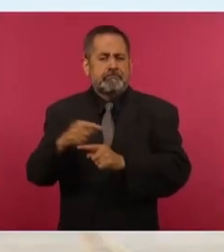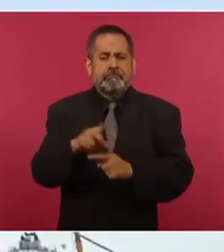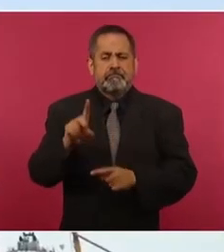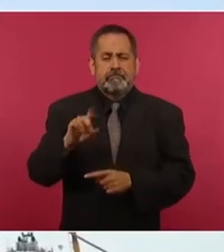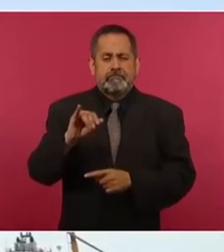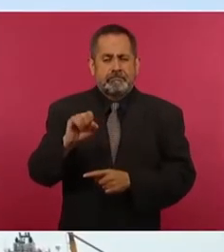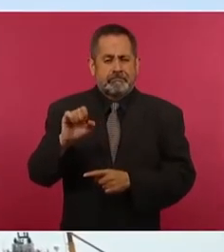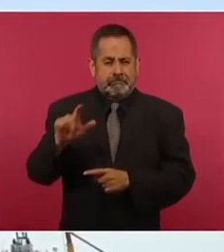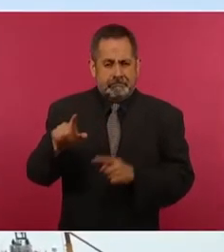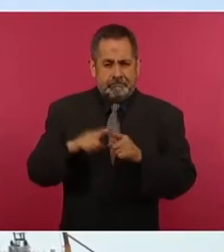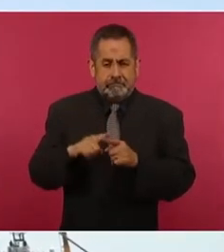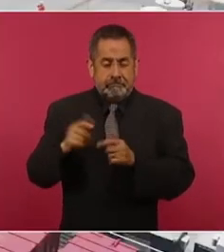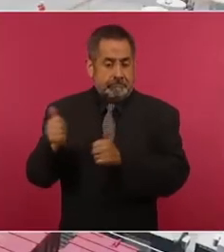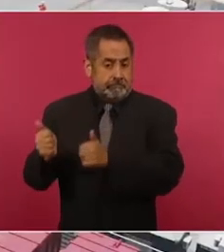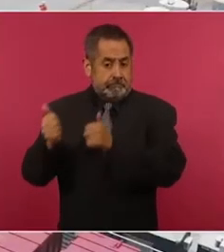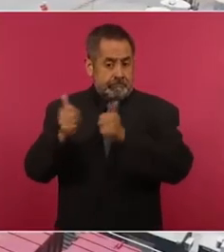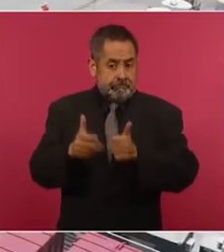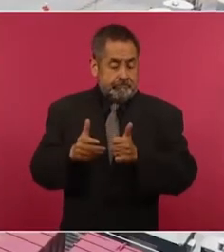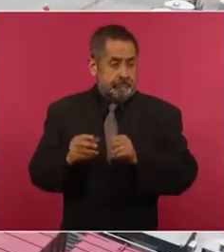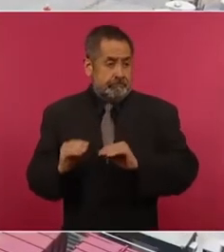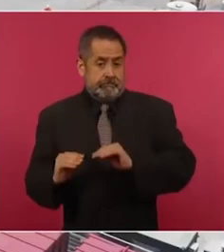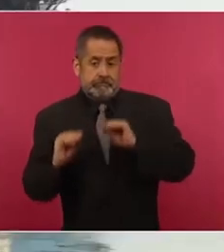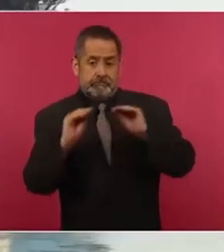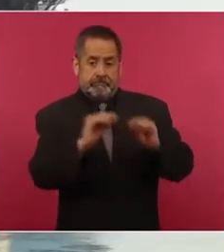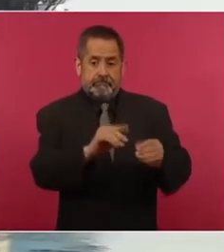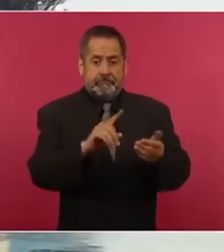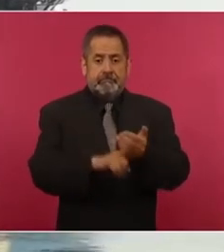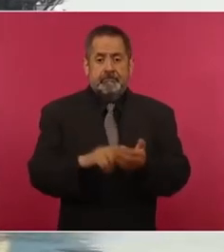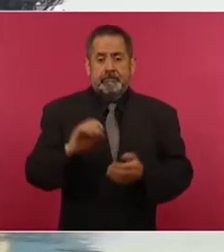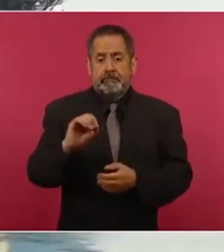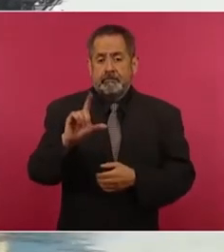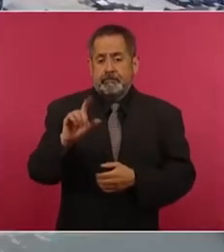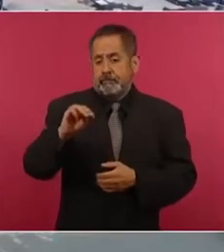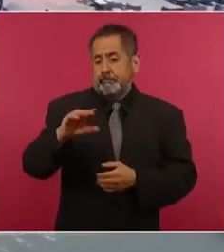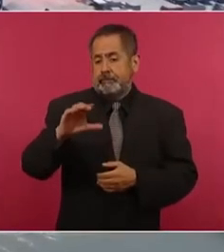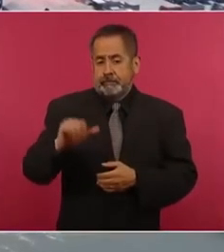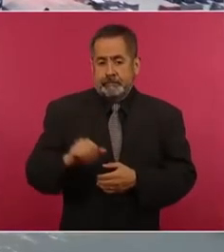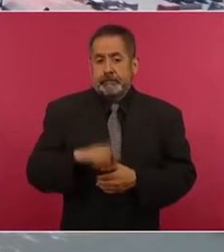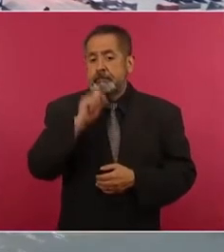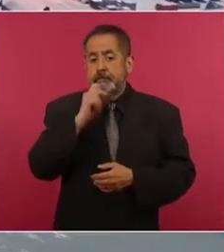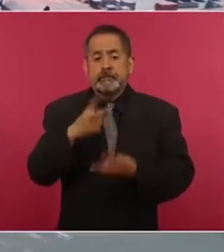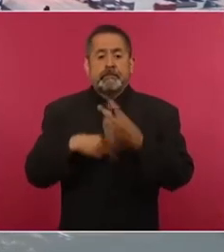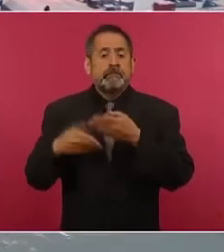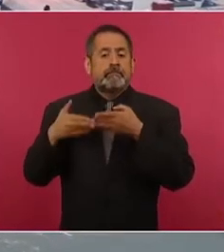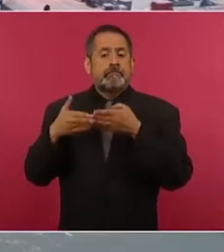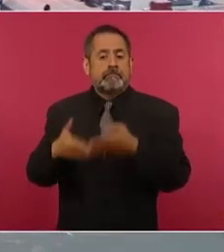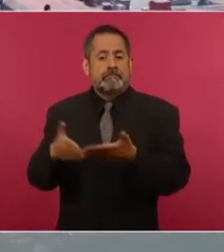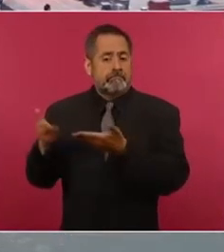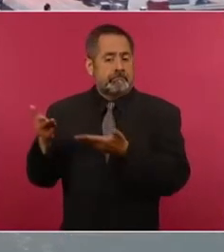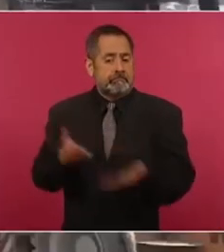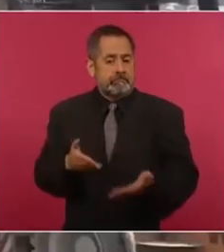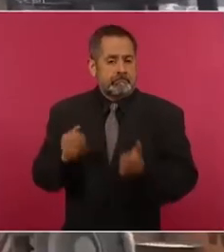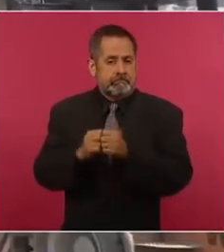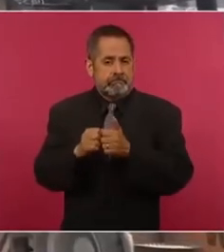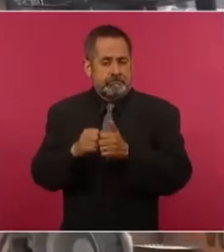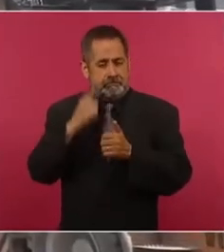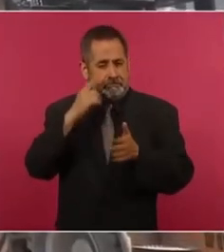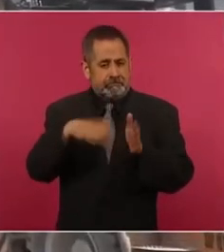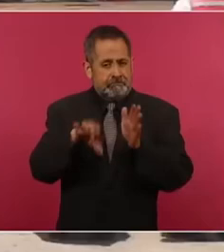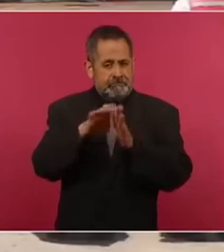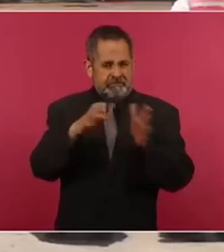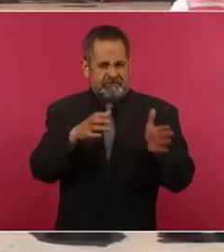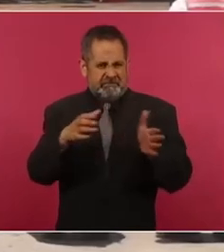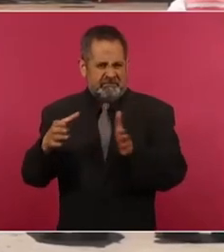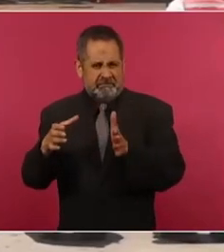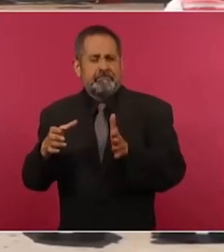cuales se descargaron para su traslado inmediato a la refinería Olmeca. De igual manera arribó el barco Roll Dock Sea con módulos que se instalarán en el